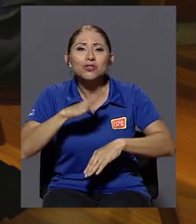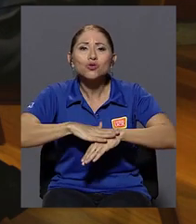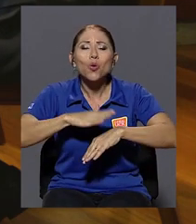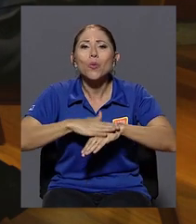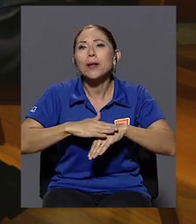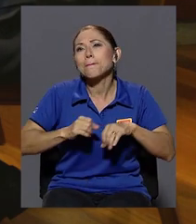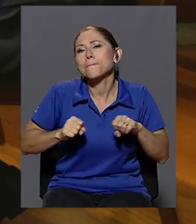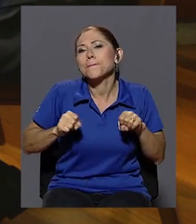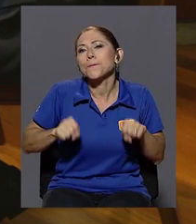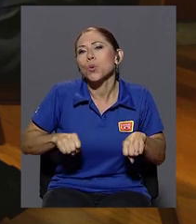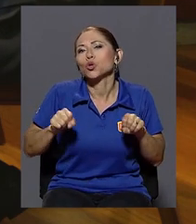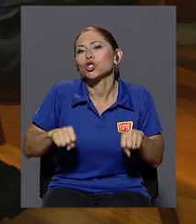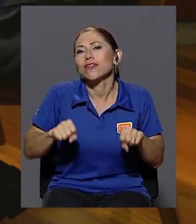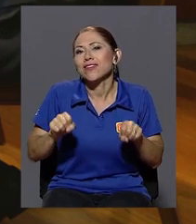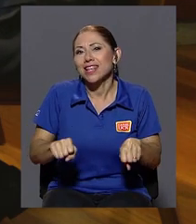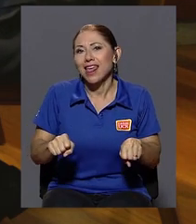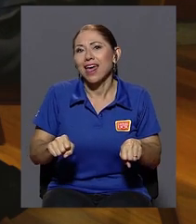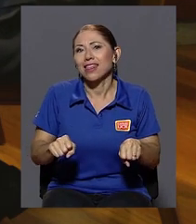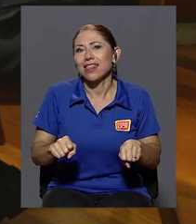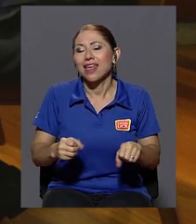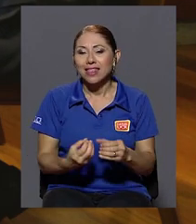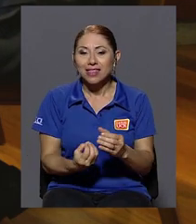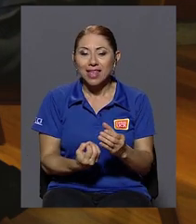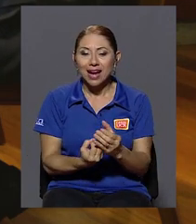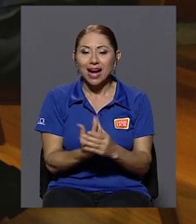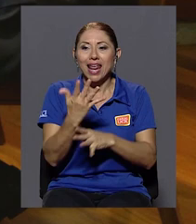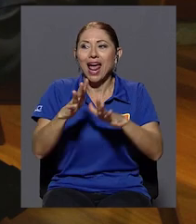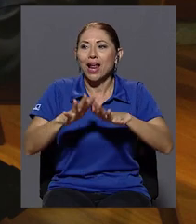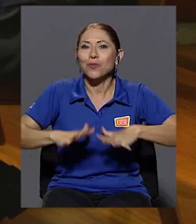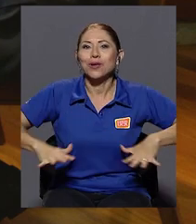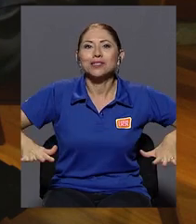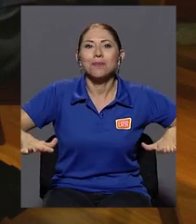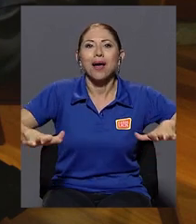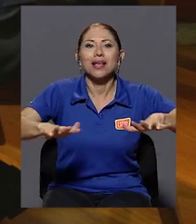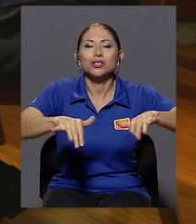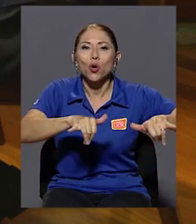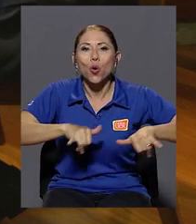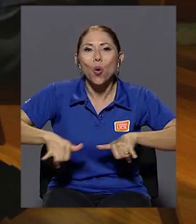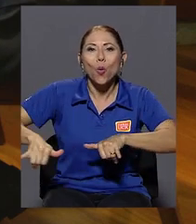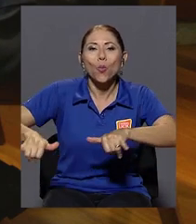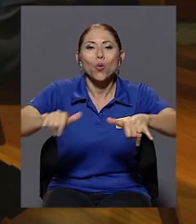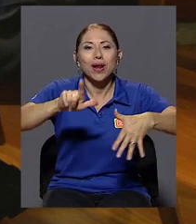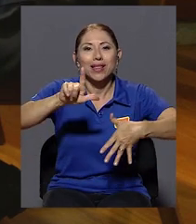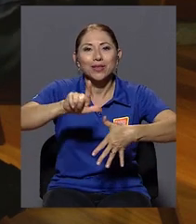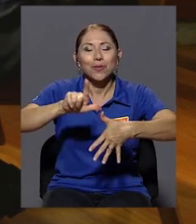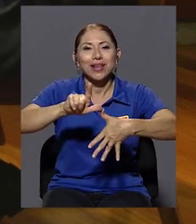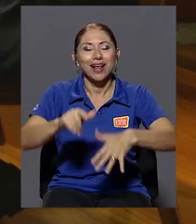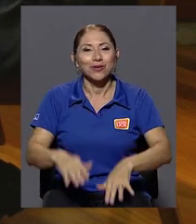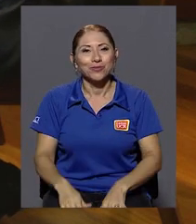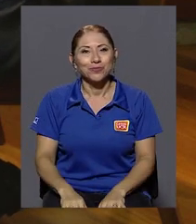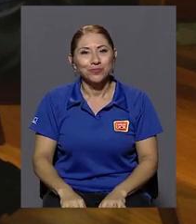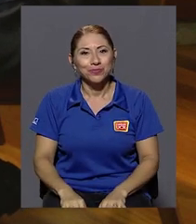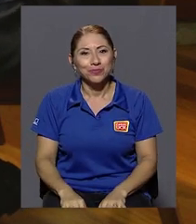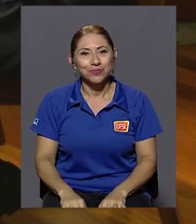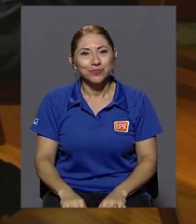la posibilidad de crear un espacio común latinoamericano.